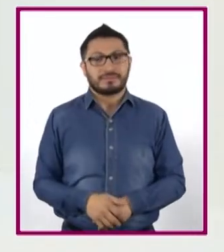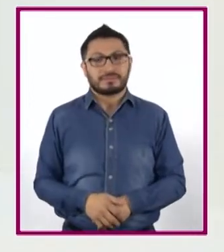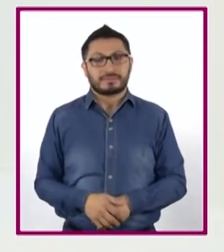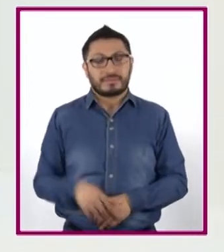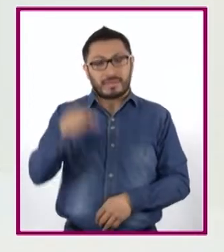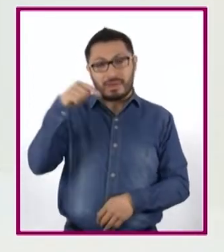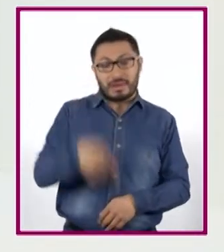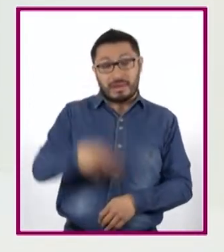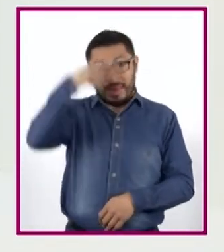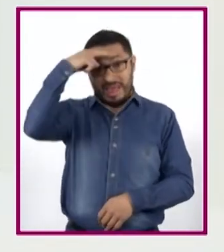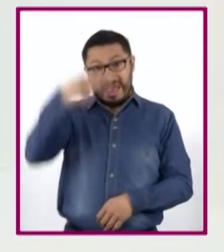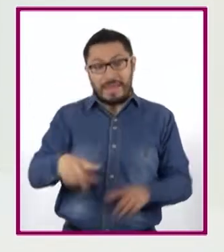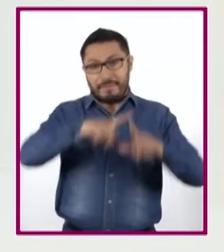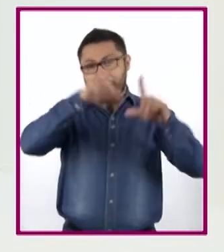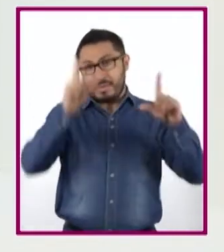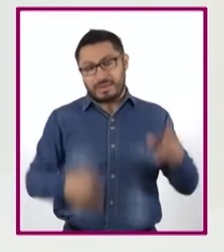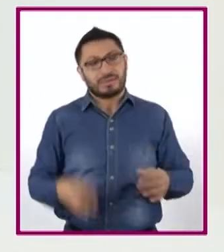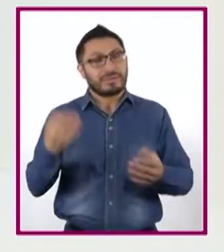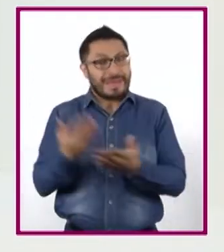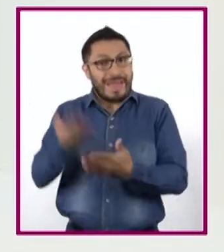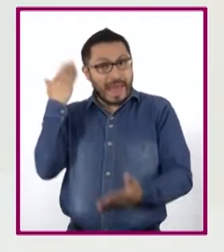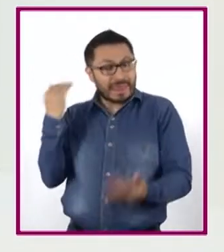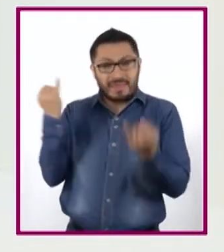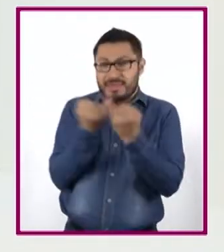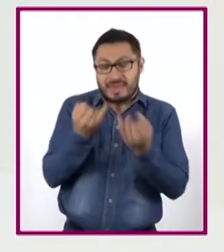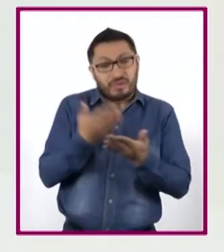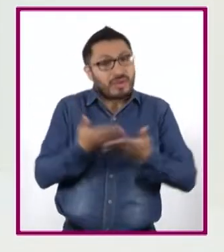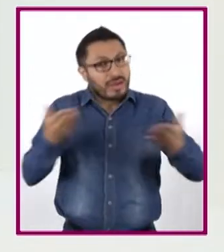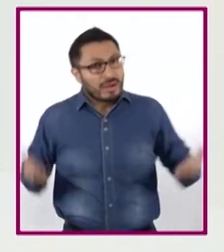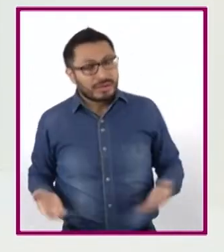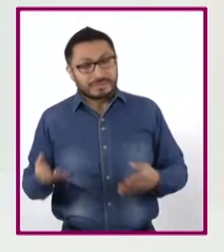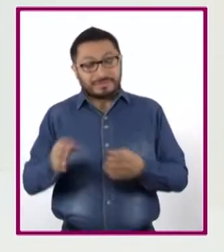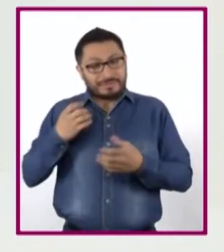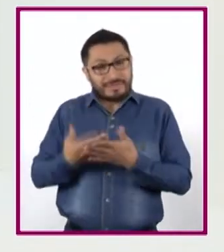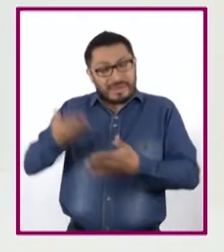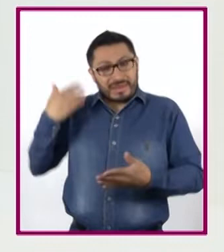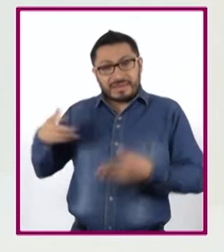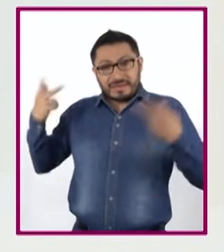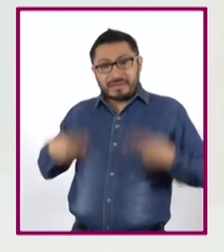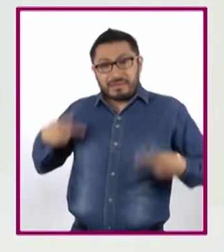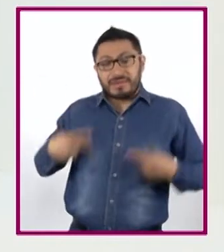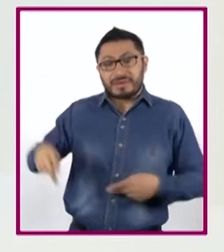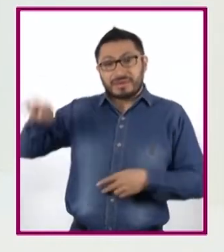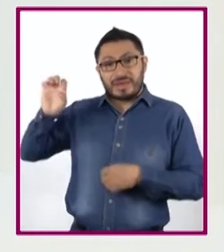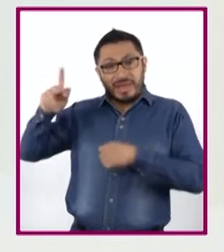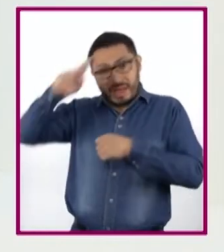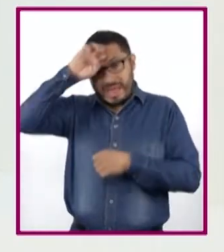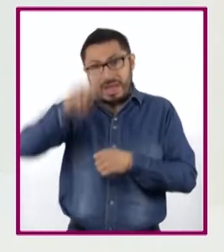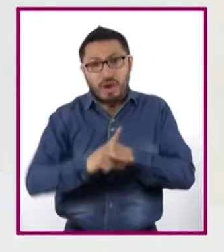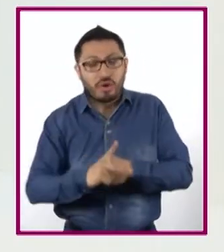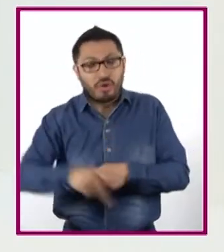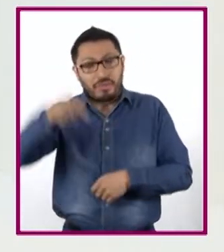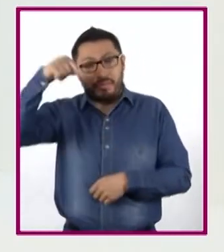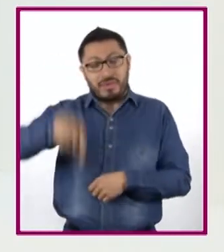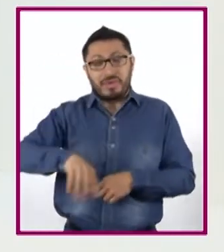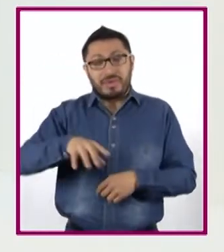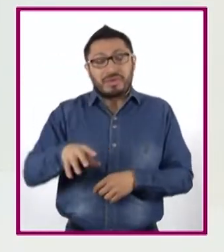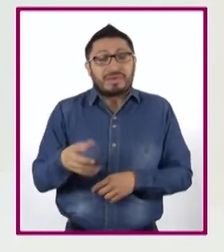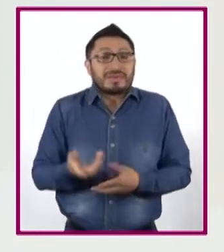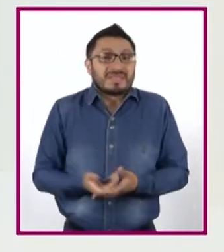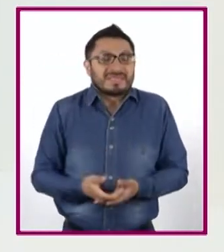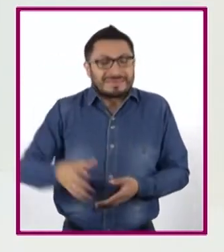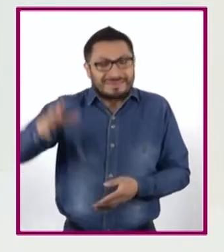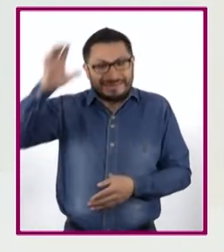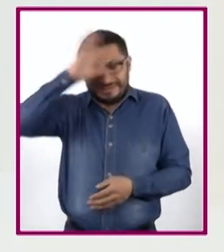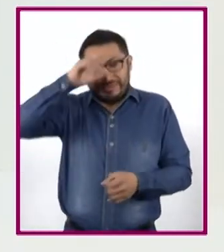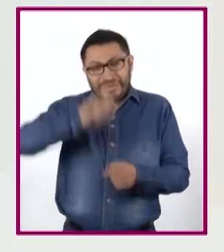En México, igual que en la actualidad, antes de la llegada de los europeos al continente, había muchas culturas. Como ustedes saben, una de